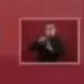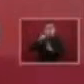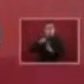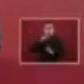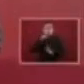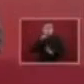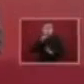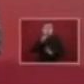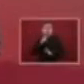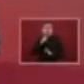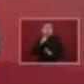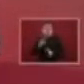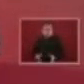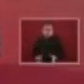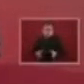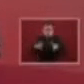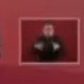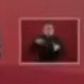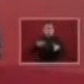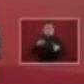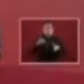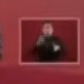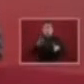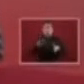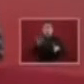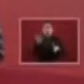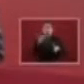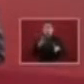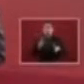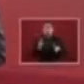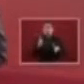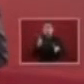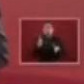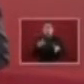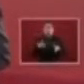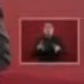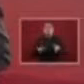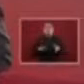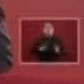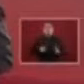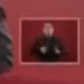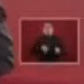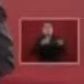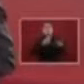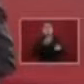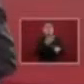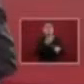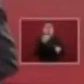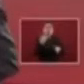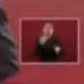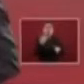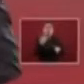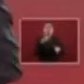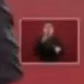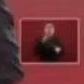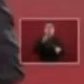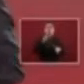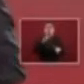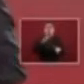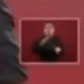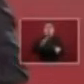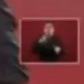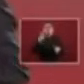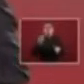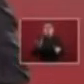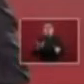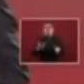marzo. Es decir, no había pasado ni la mitad de lo que ha pasado. Entonces yo pensaría que este número incluso debería ser todavía mejor